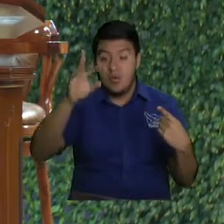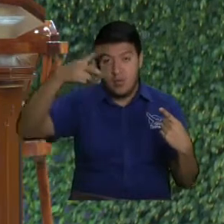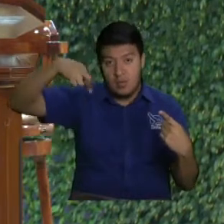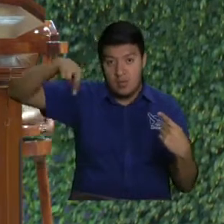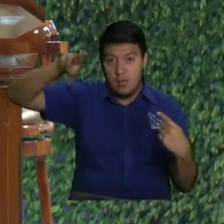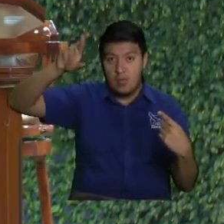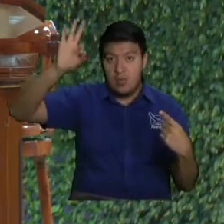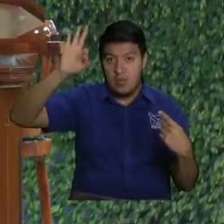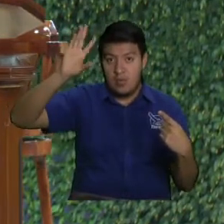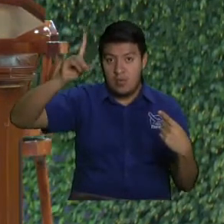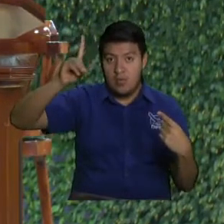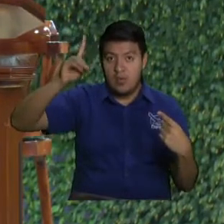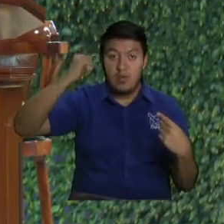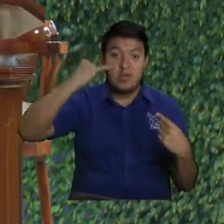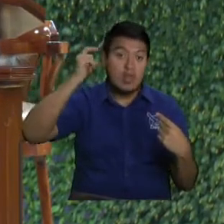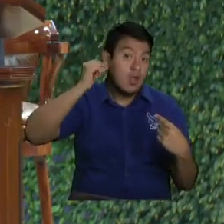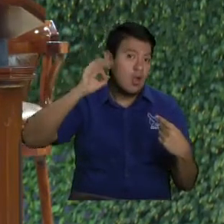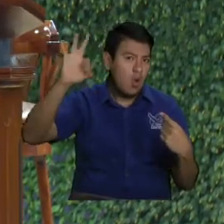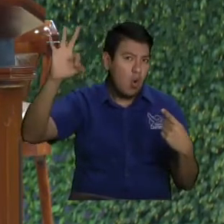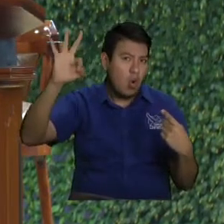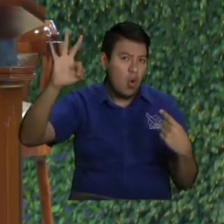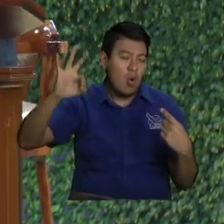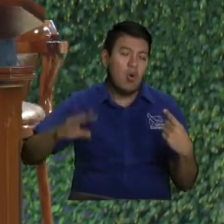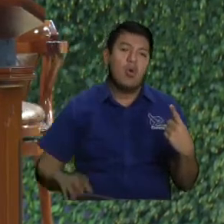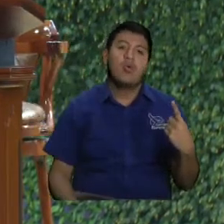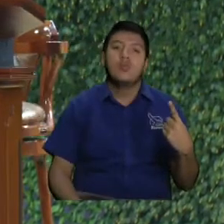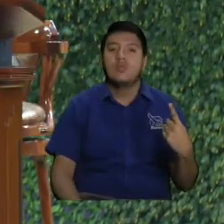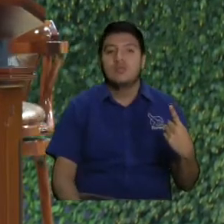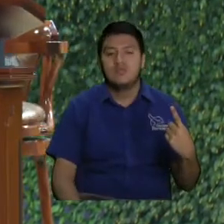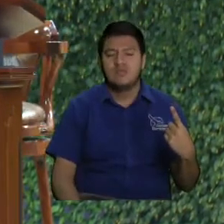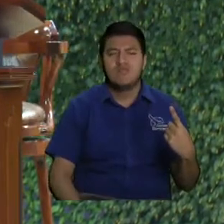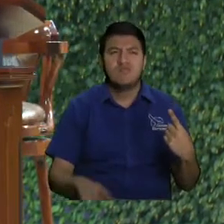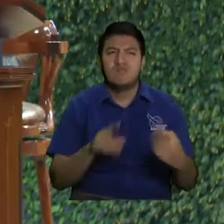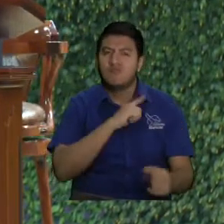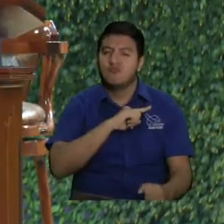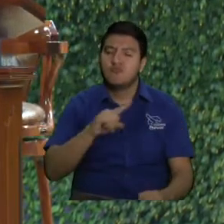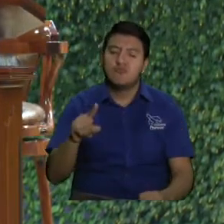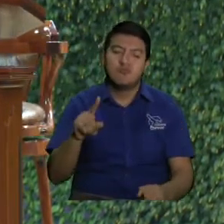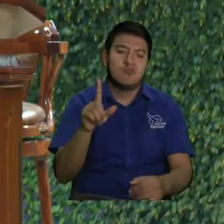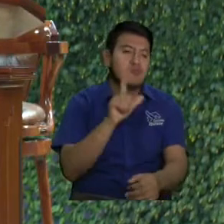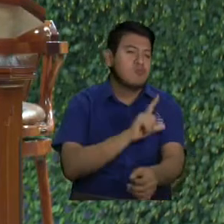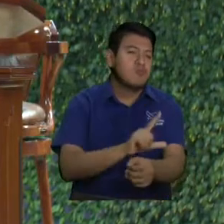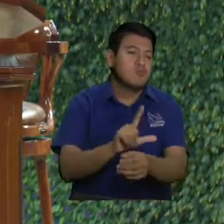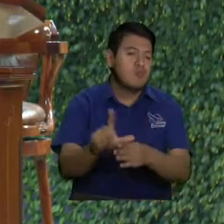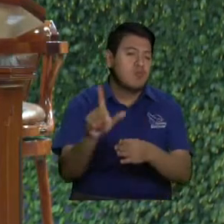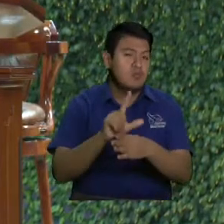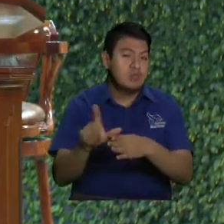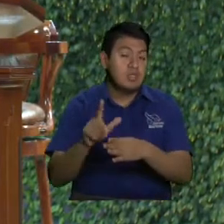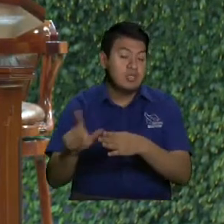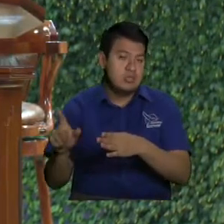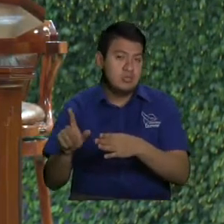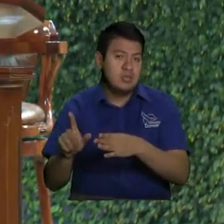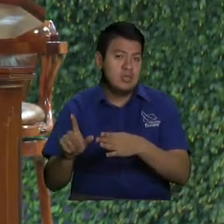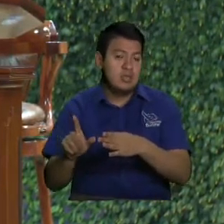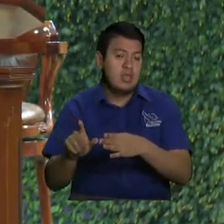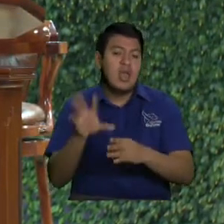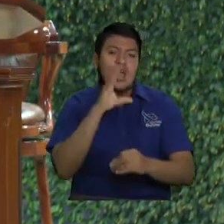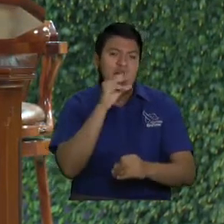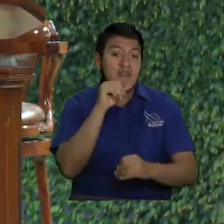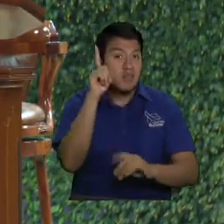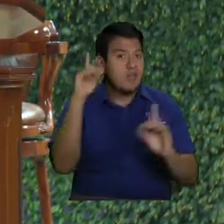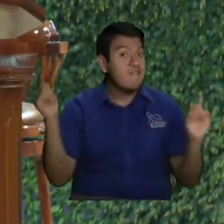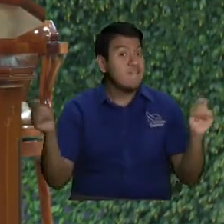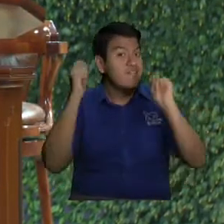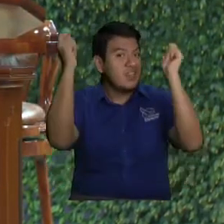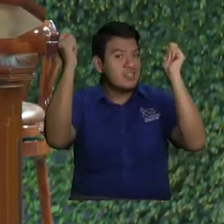perdida. Pero son cosas que cada uno, es una fiesta, pero